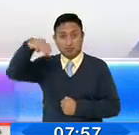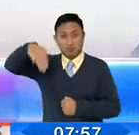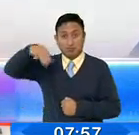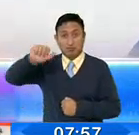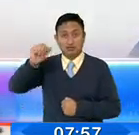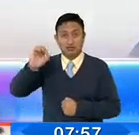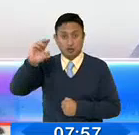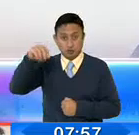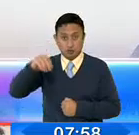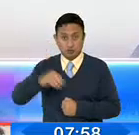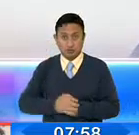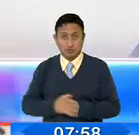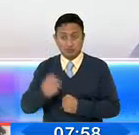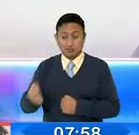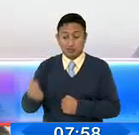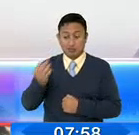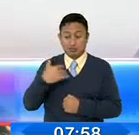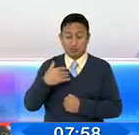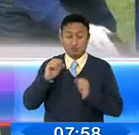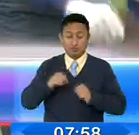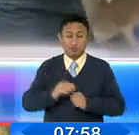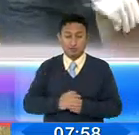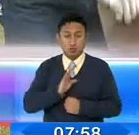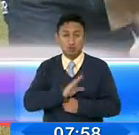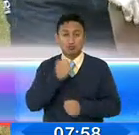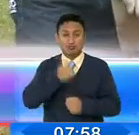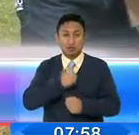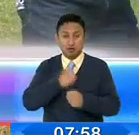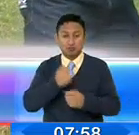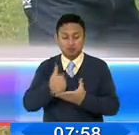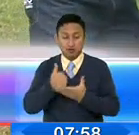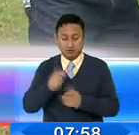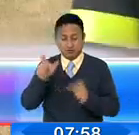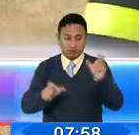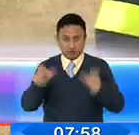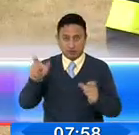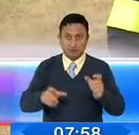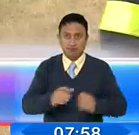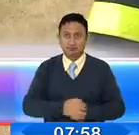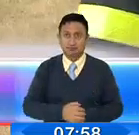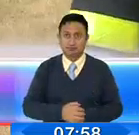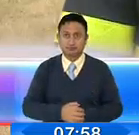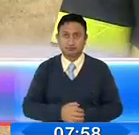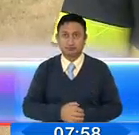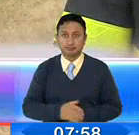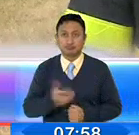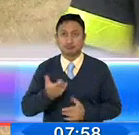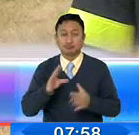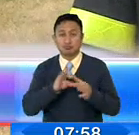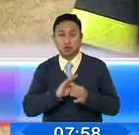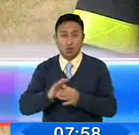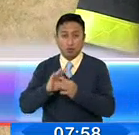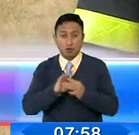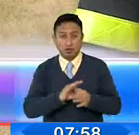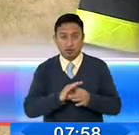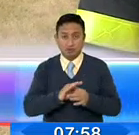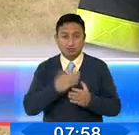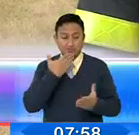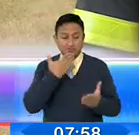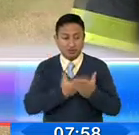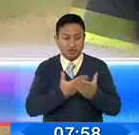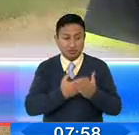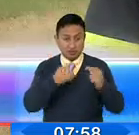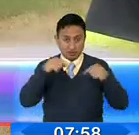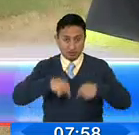Aseo, Emaseo, nombrados así por su trabajo en beneficio de la ciudad. Agradecimiento a los compañeros que nos dejaron aquí en este espacio